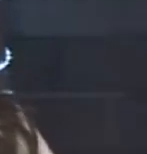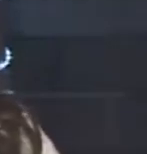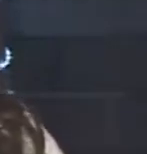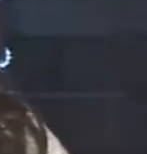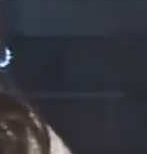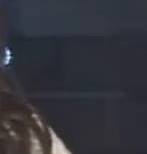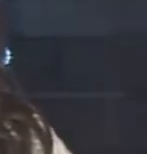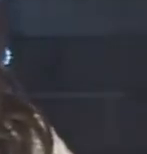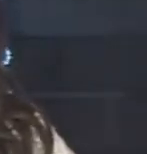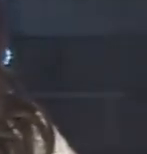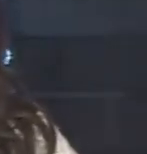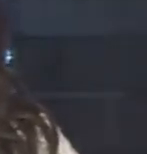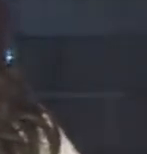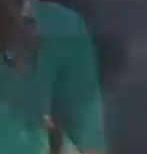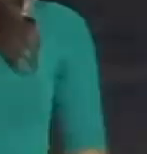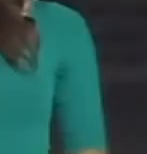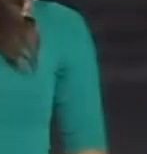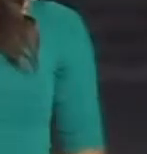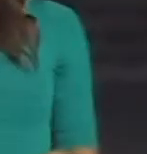Para agradecer.